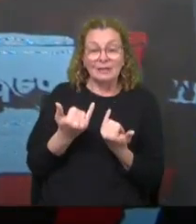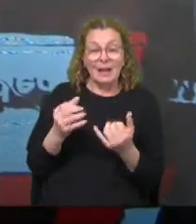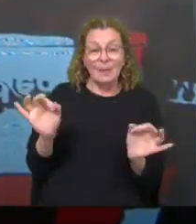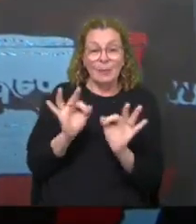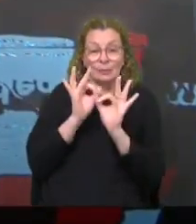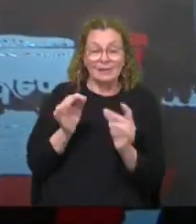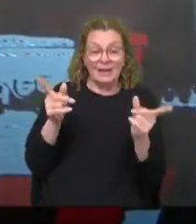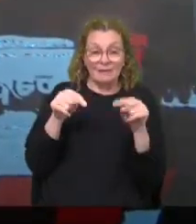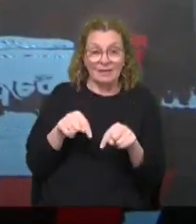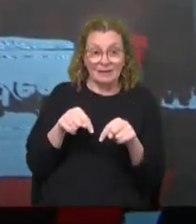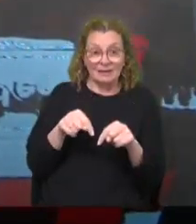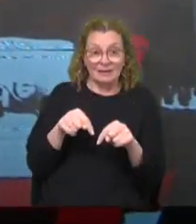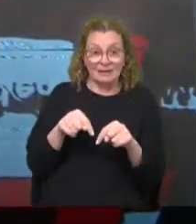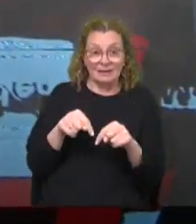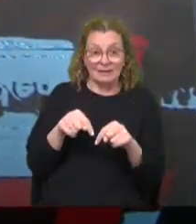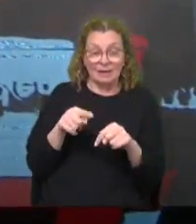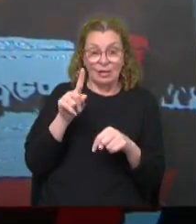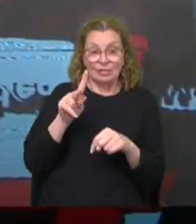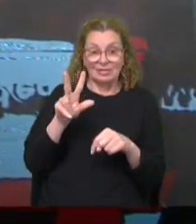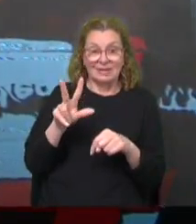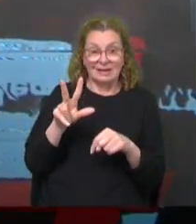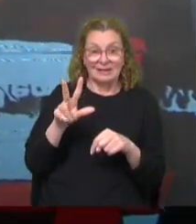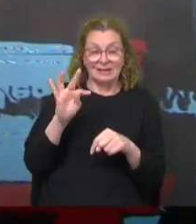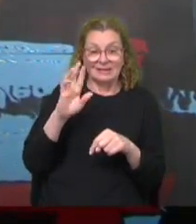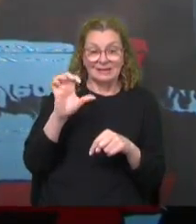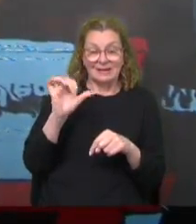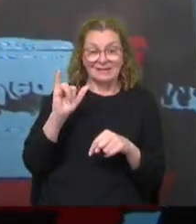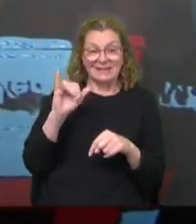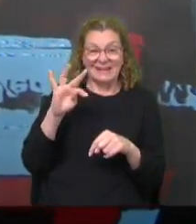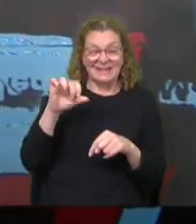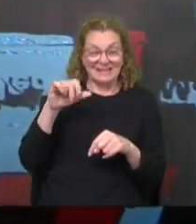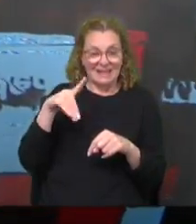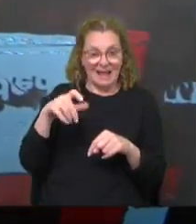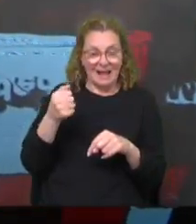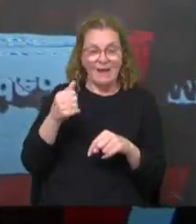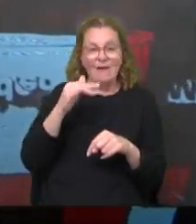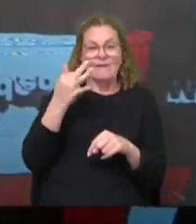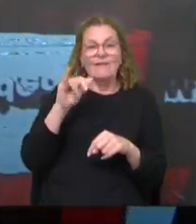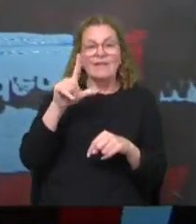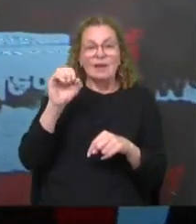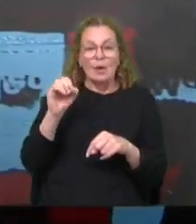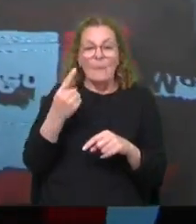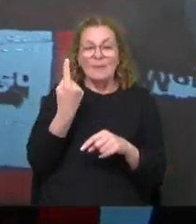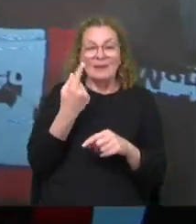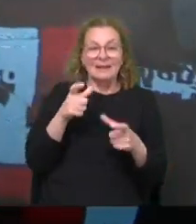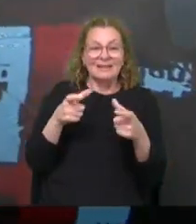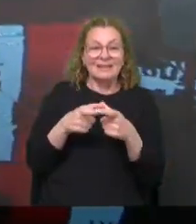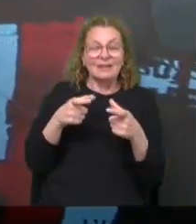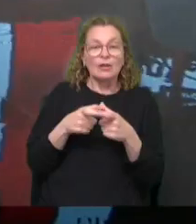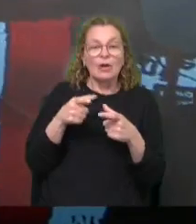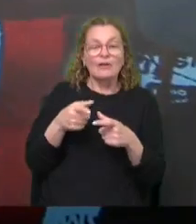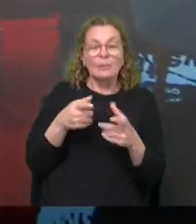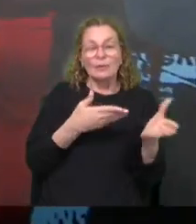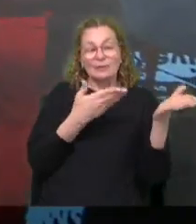música! ¡Viva la música! Estamos hablando del 12, pero el 13 tenés La Trastienda, que va a estar hermoso con Filo, con su primer disco homónimo, y los